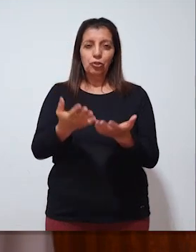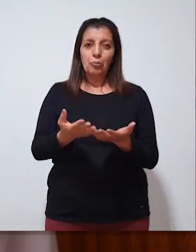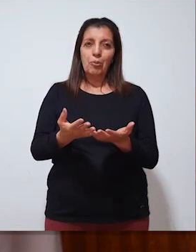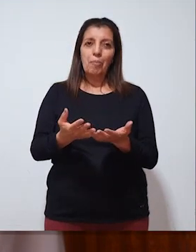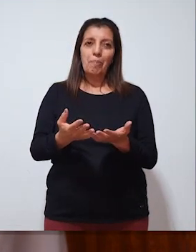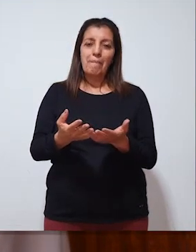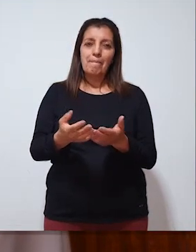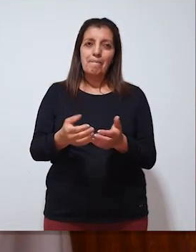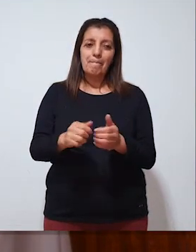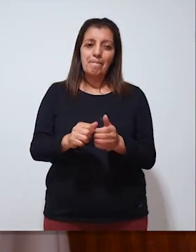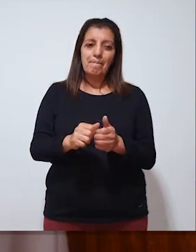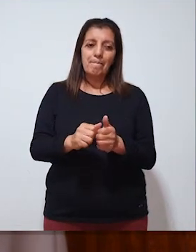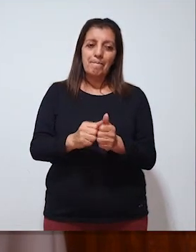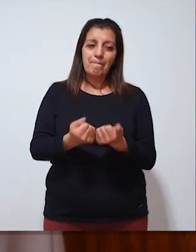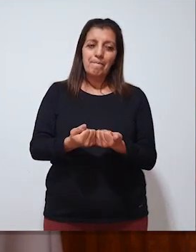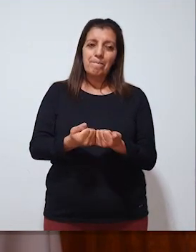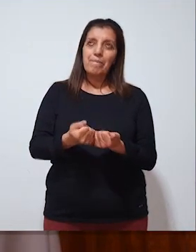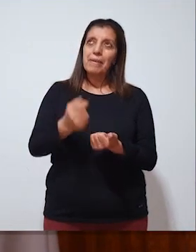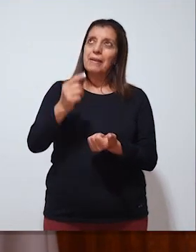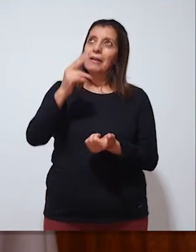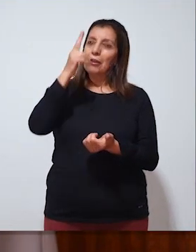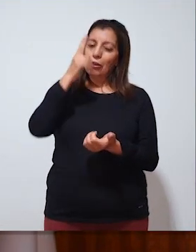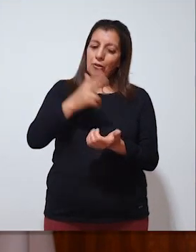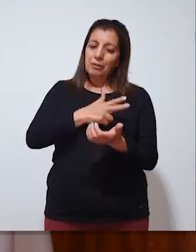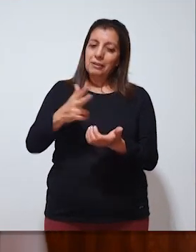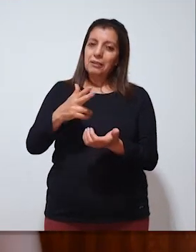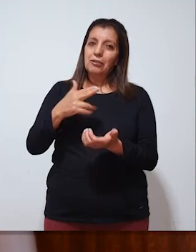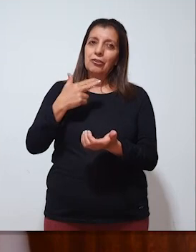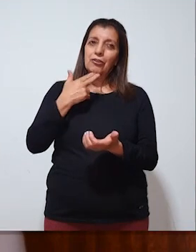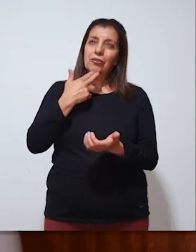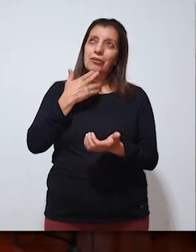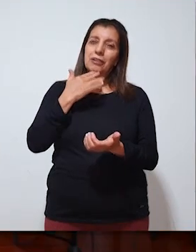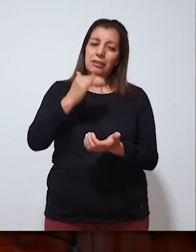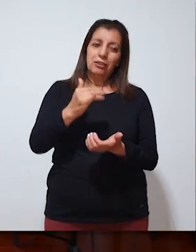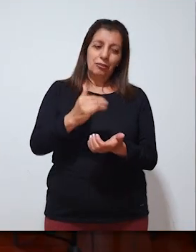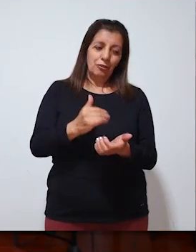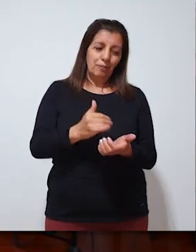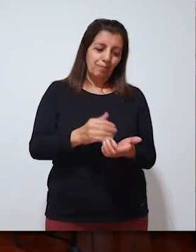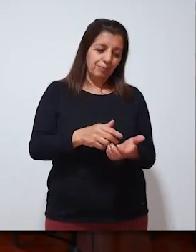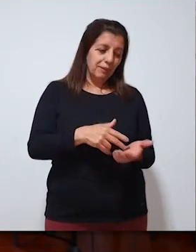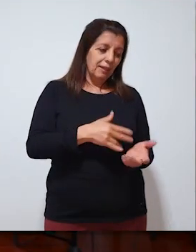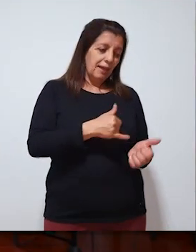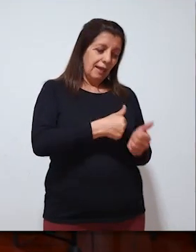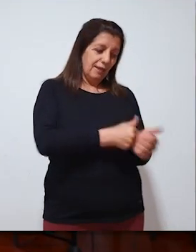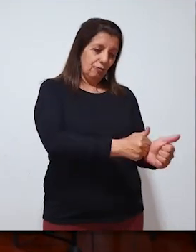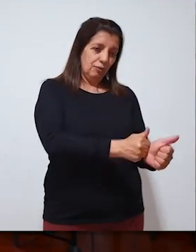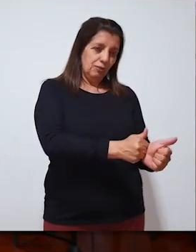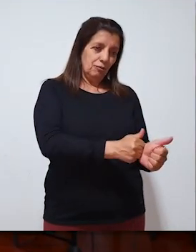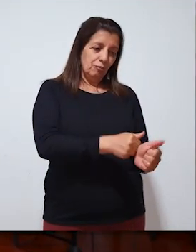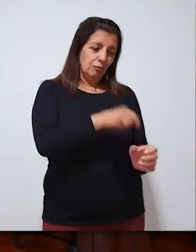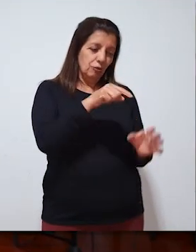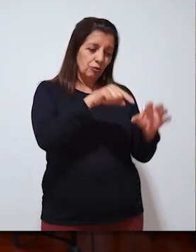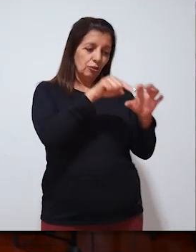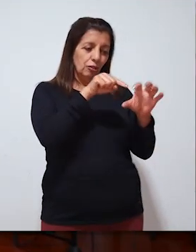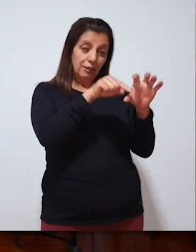te bendijo, lo partió y lo dio a sus discípulos diciendo: tomen y coman todos